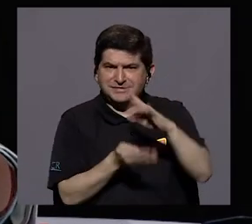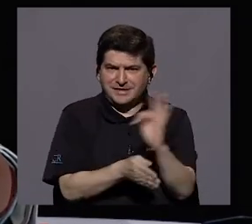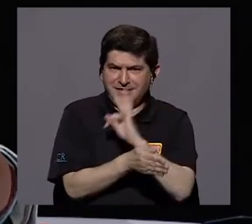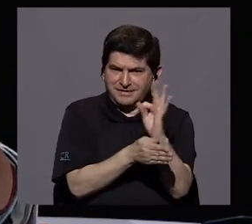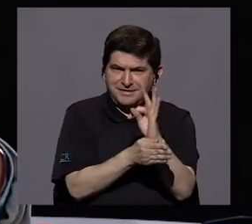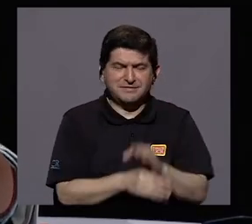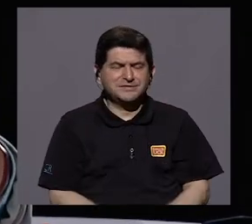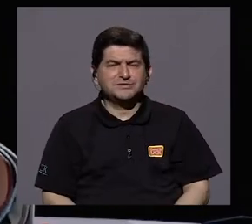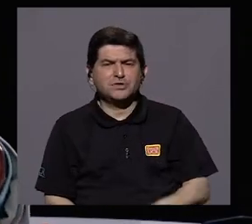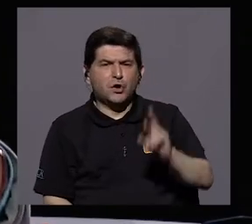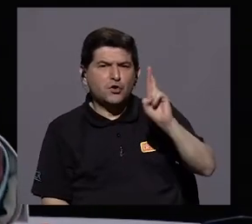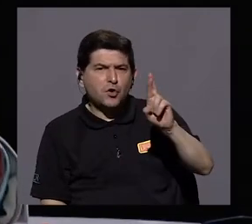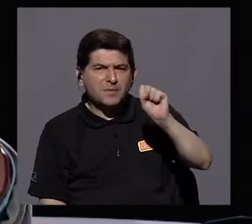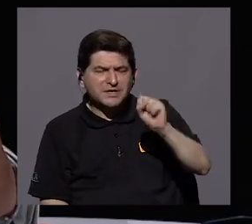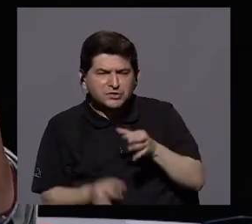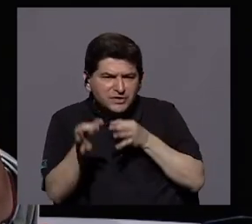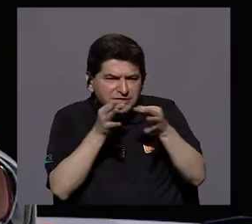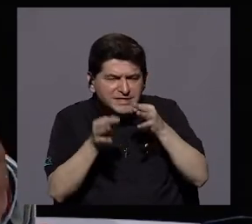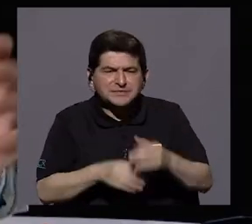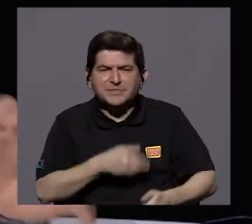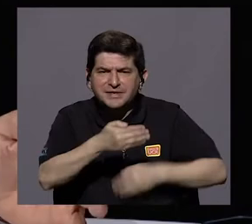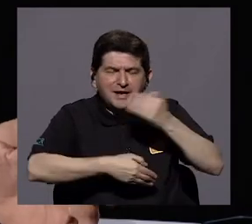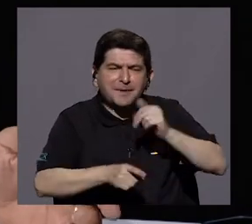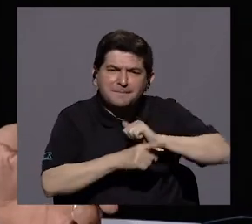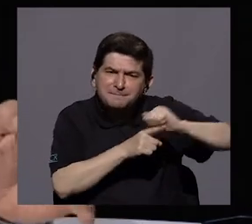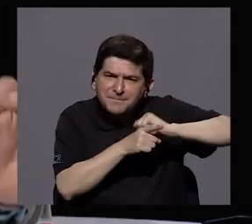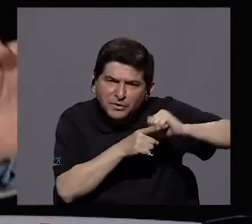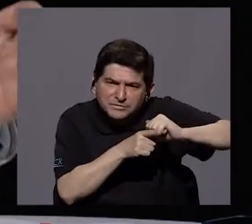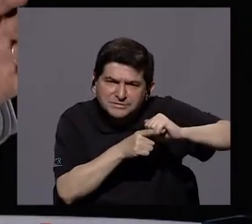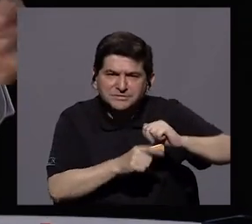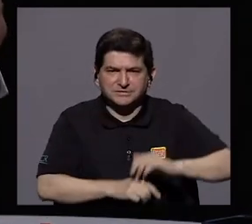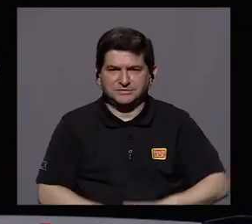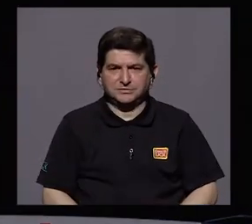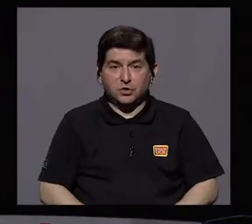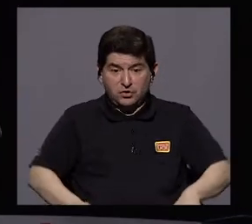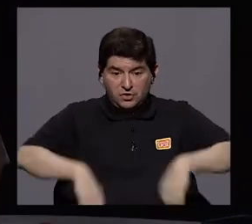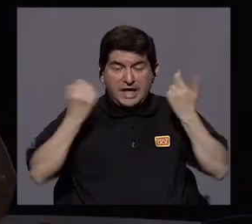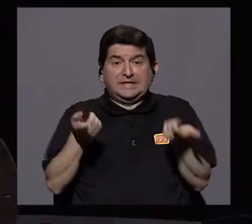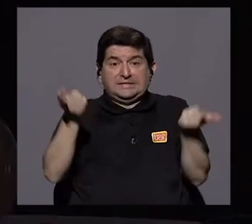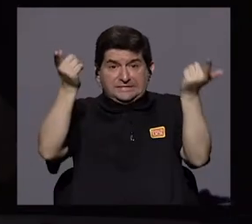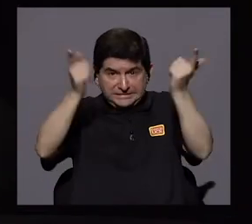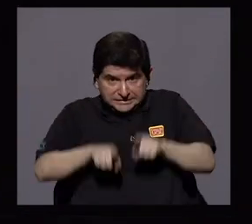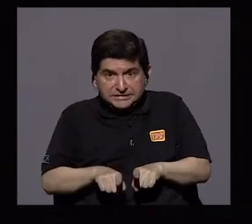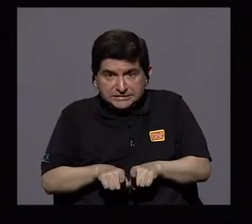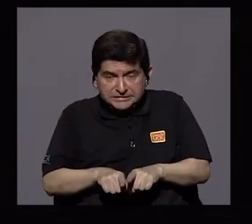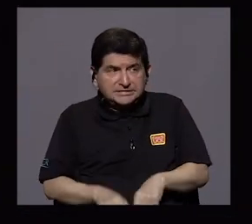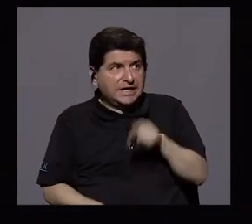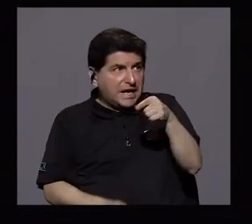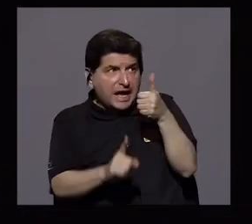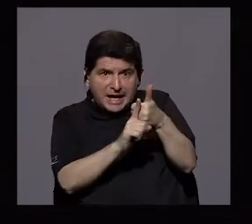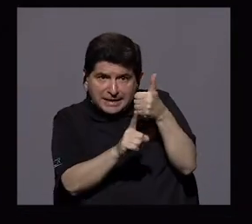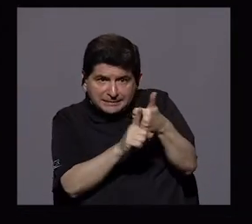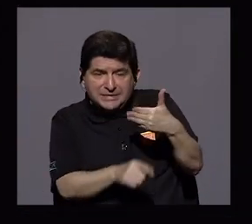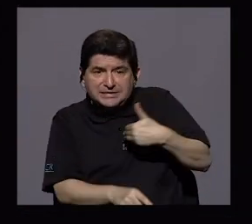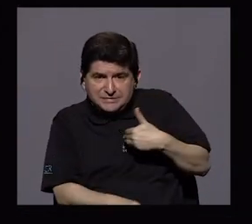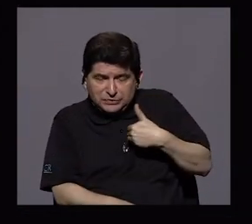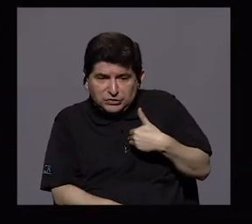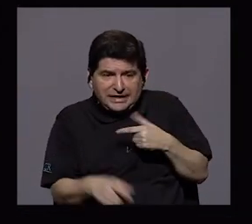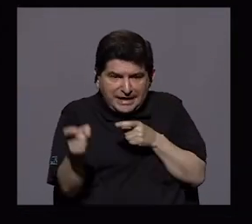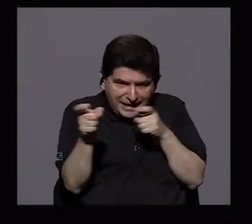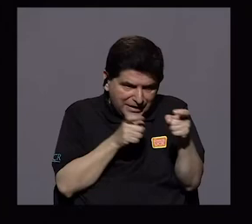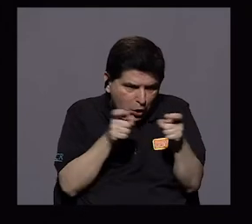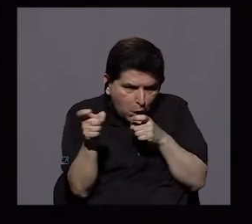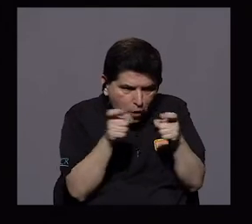nos haga una explicación de eso en la práctica. Y en la práctica es que existen casos en los que ahí mismo tienen